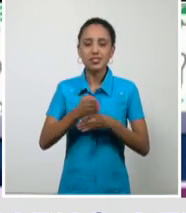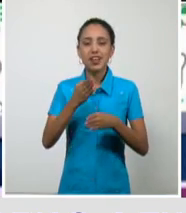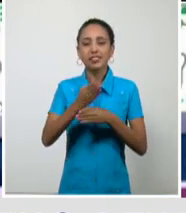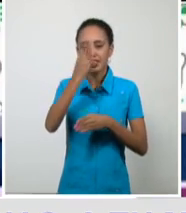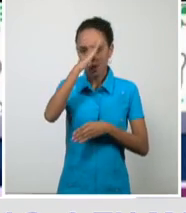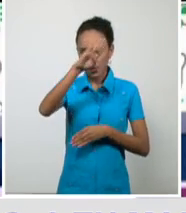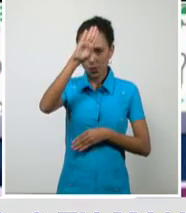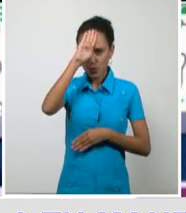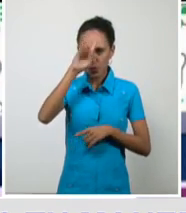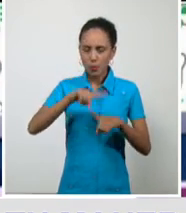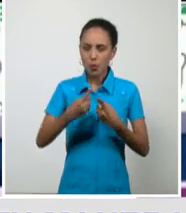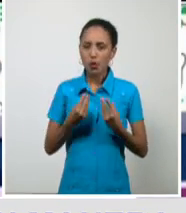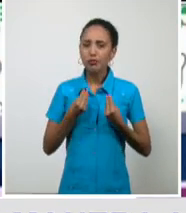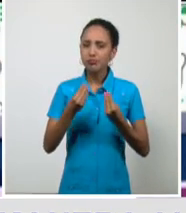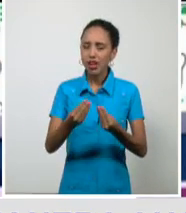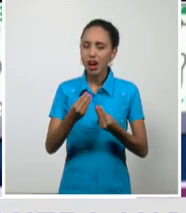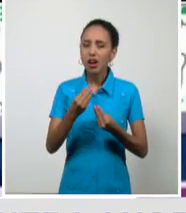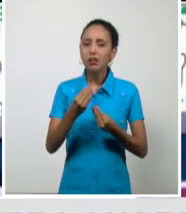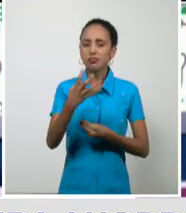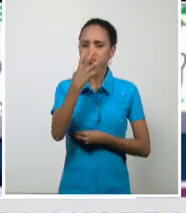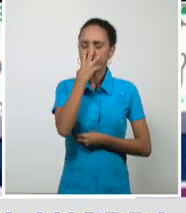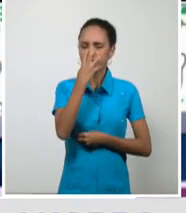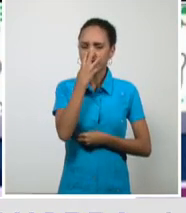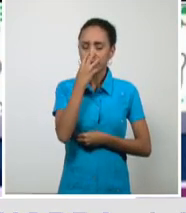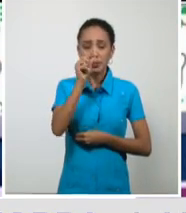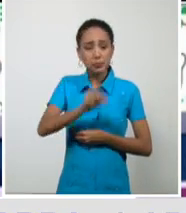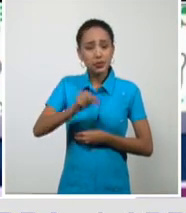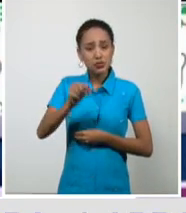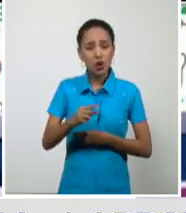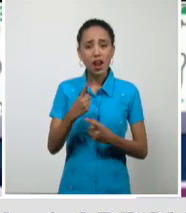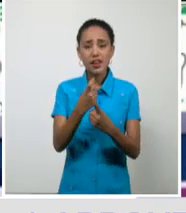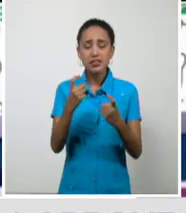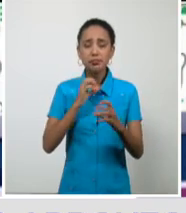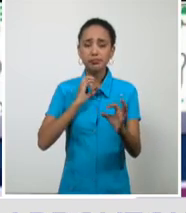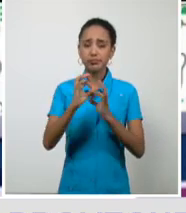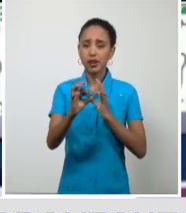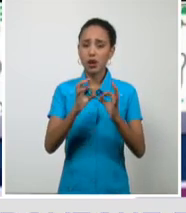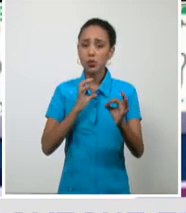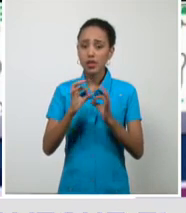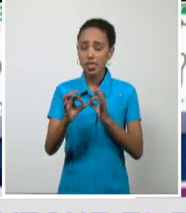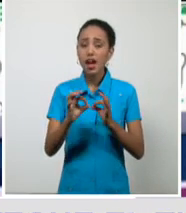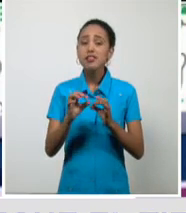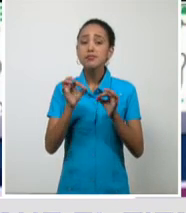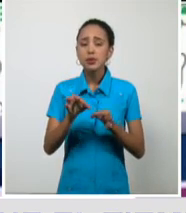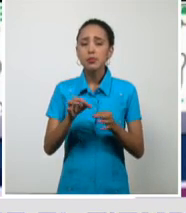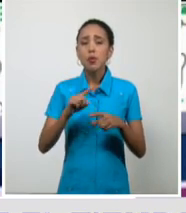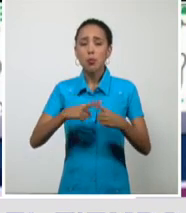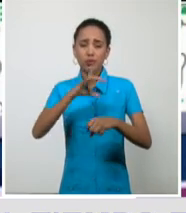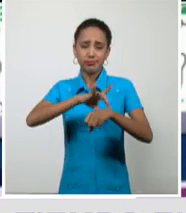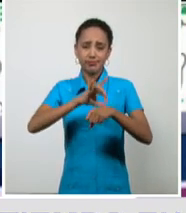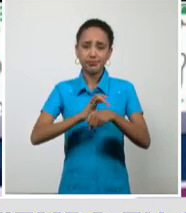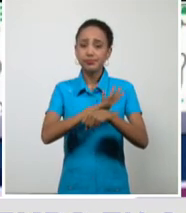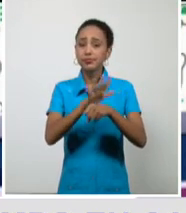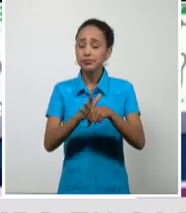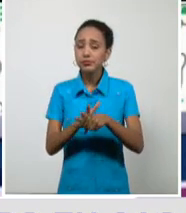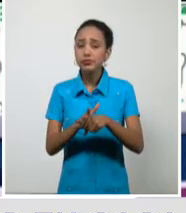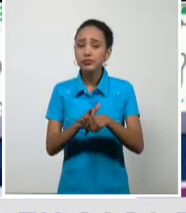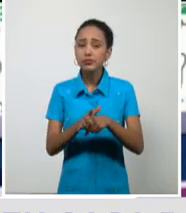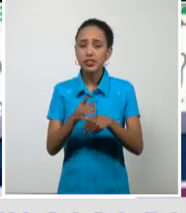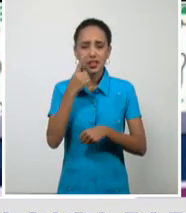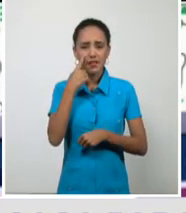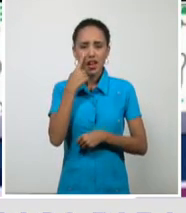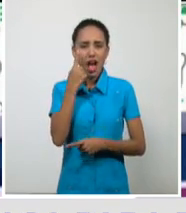donar mascarillas a centros y personas que las necesiten para protegerse de las consecuencias de la COVID-19 se ha vuelto, digamos,